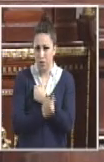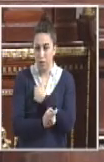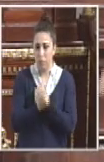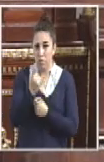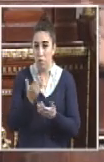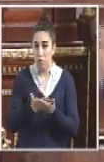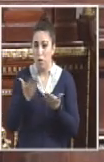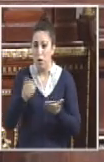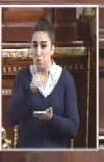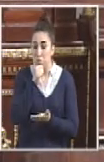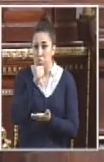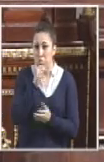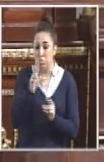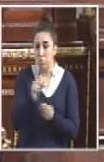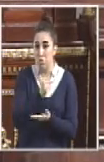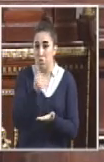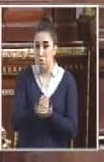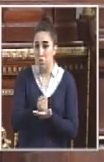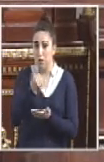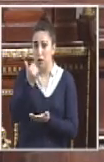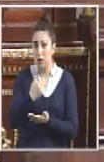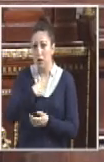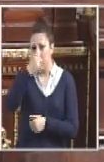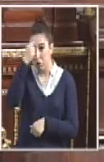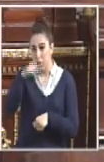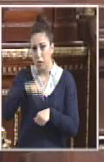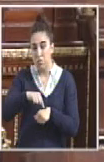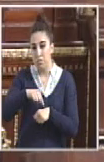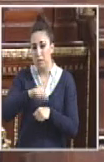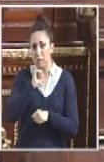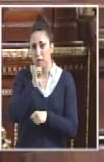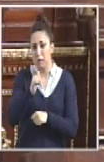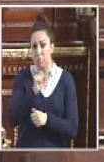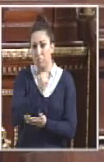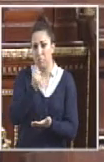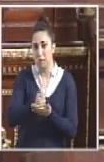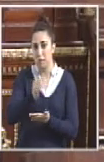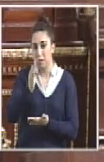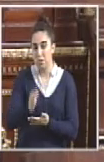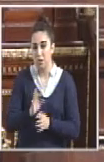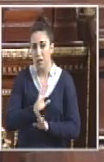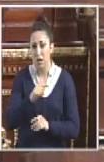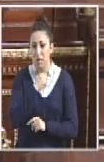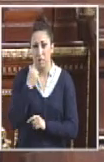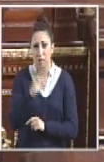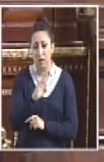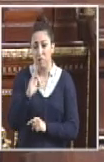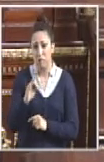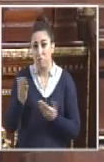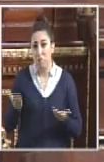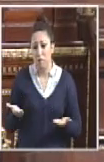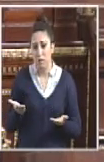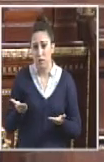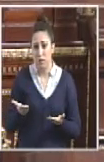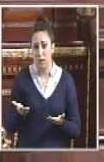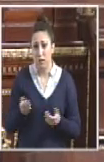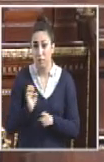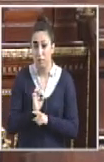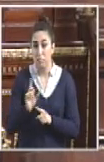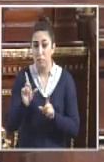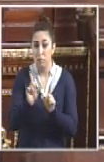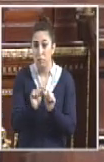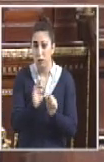no ha sido dictaminada y seguramente que no lo será. No se solicitó más que